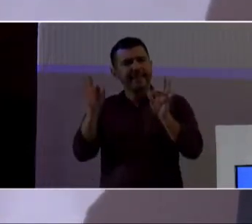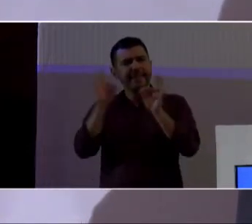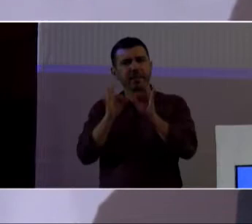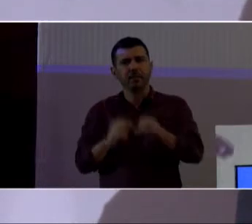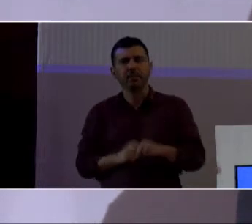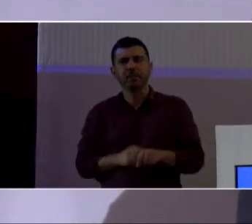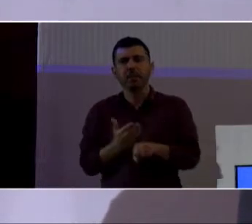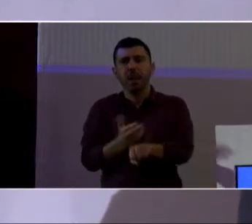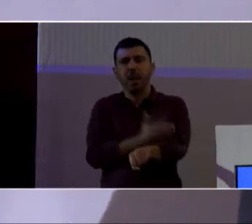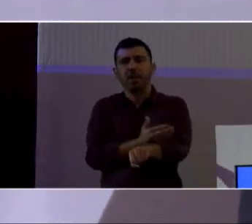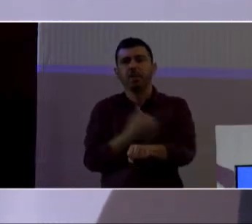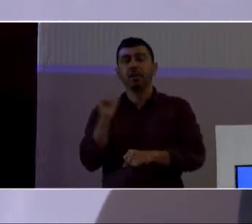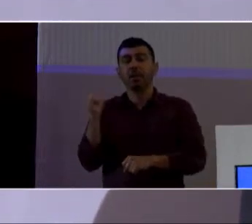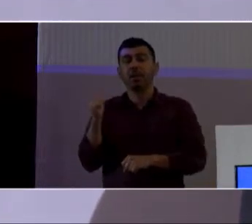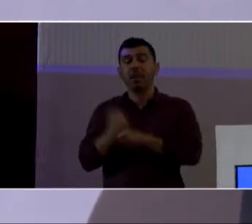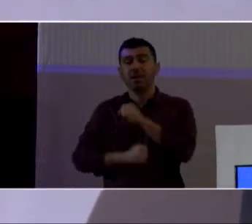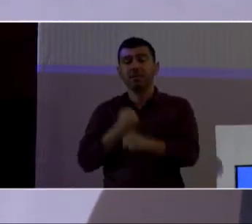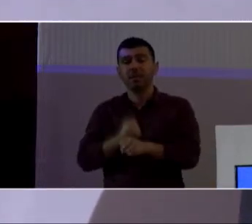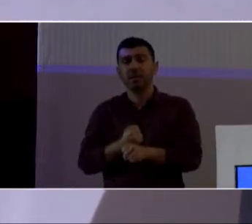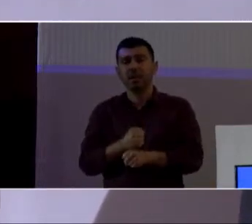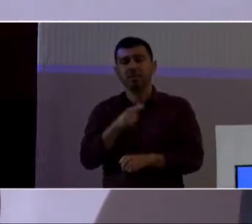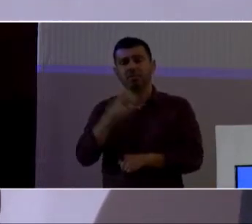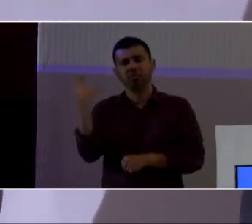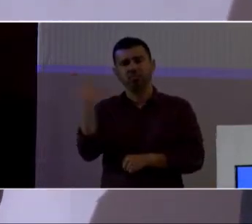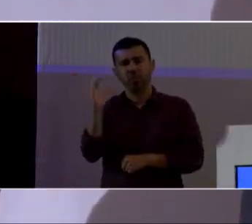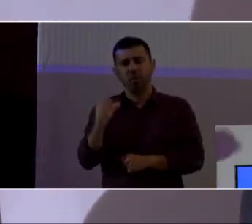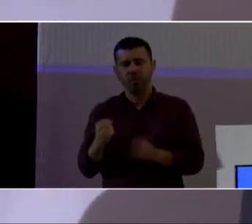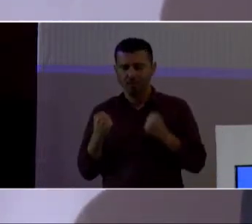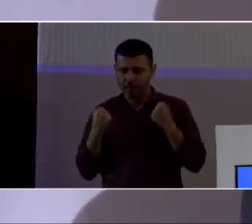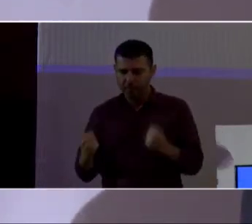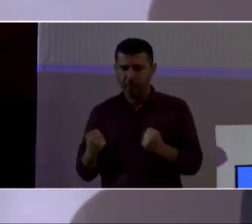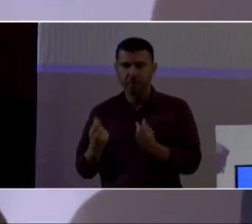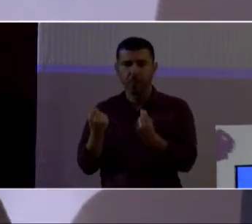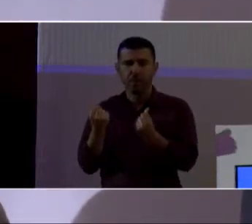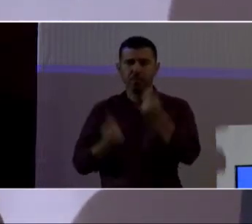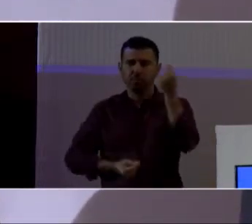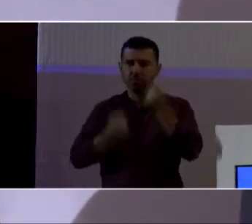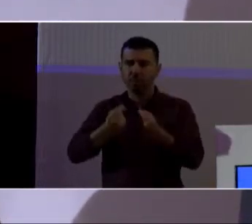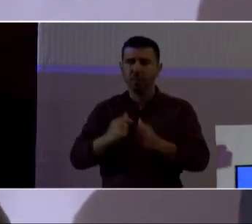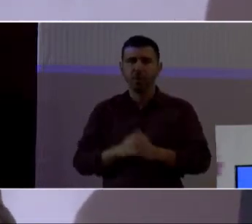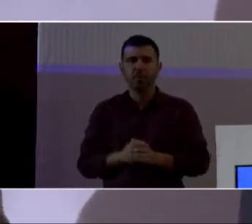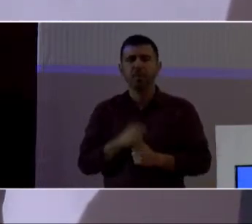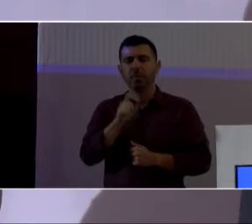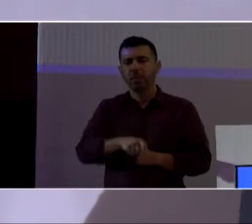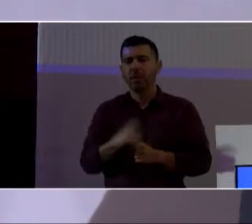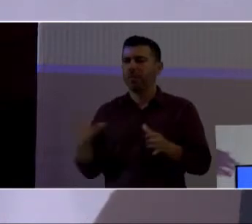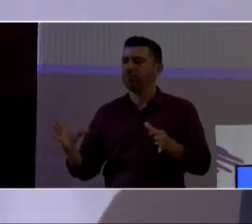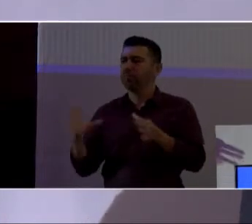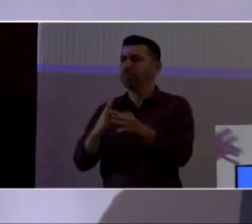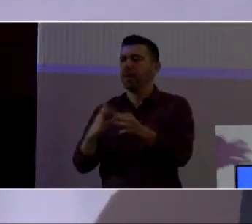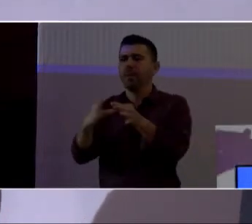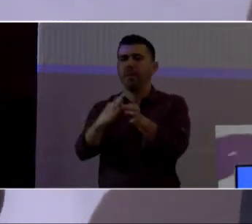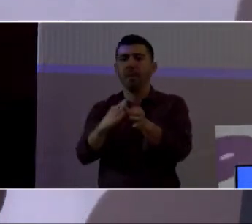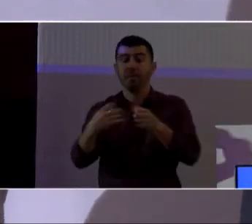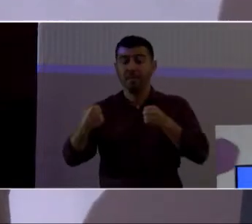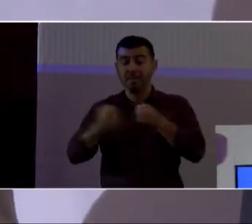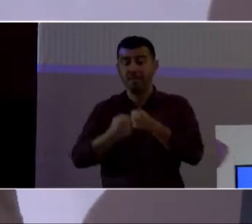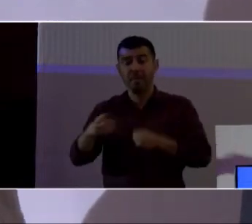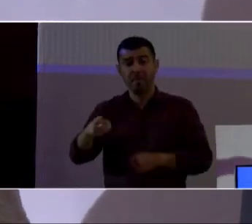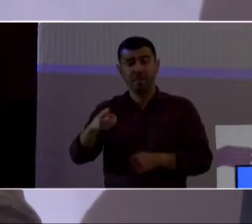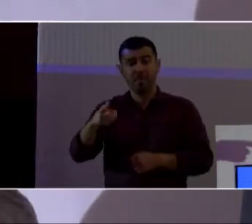un potencial económico muy fuerte, que nos unifiquemos entre el sector público-privado con el sector rural productivo,